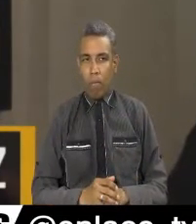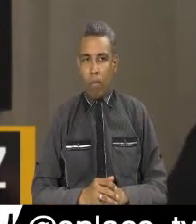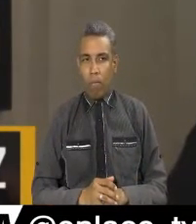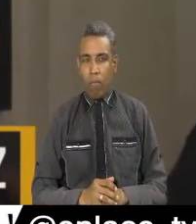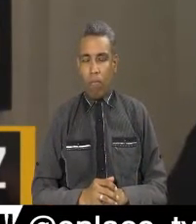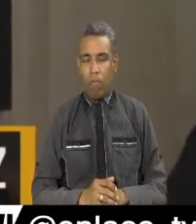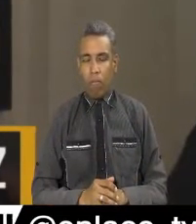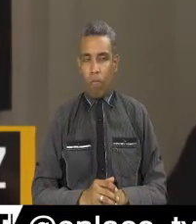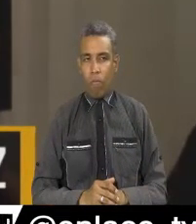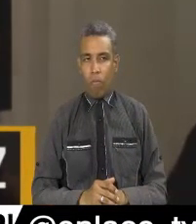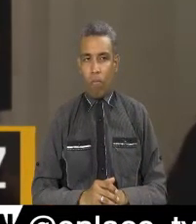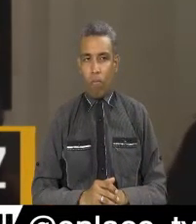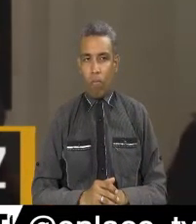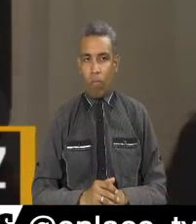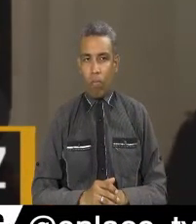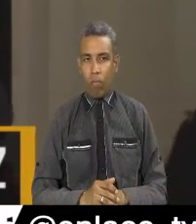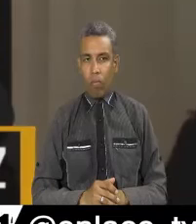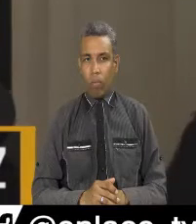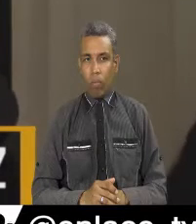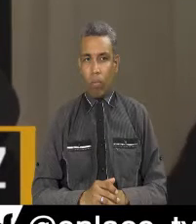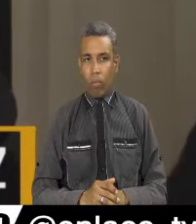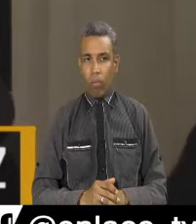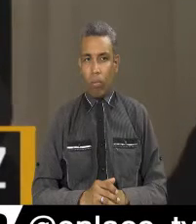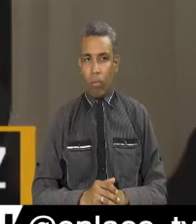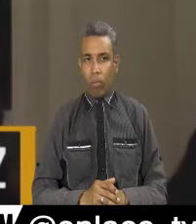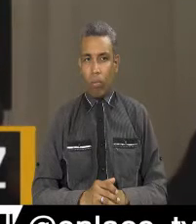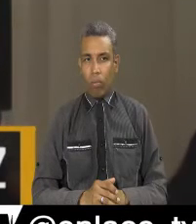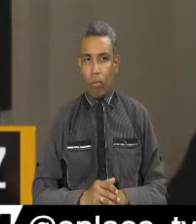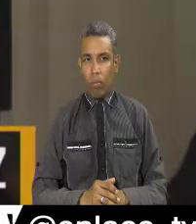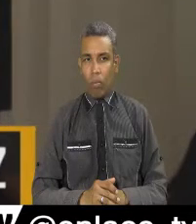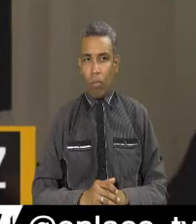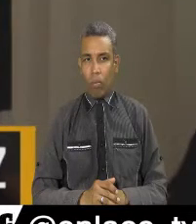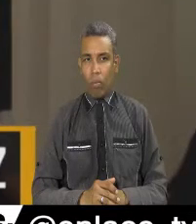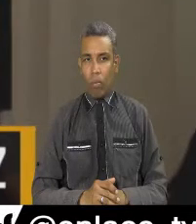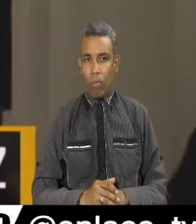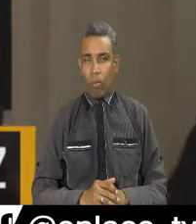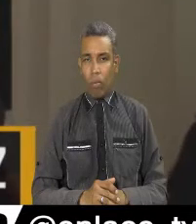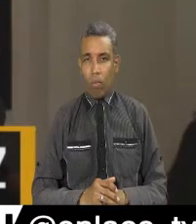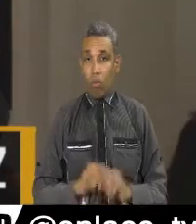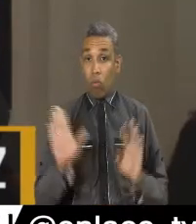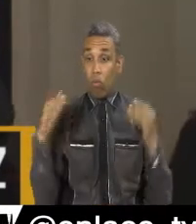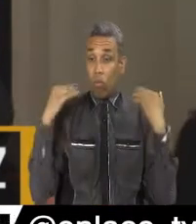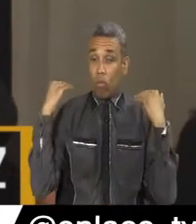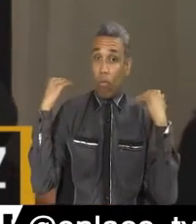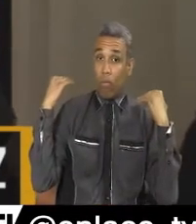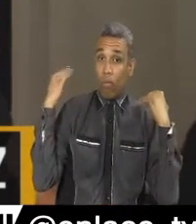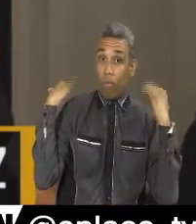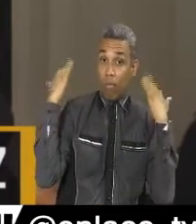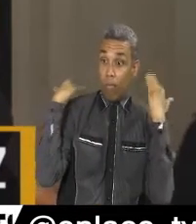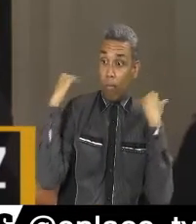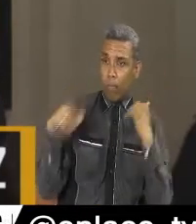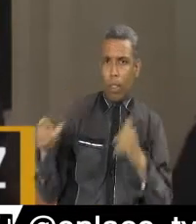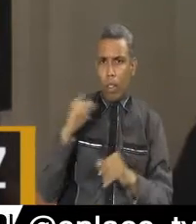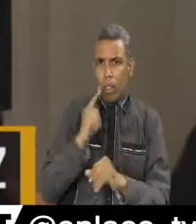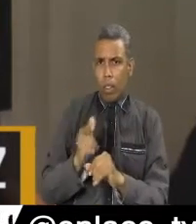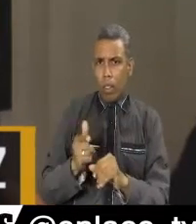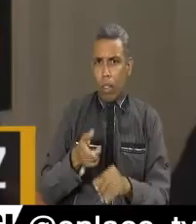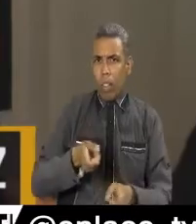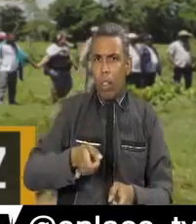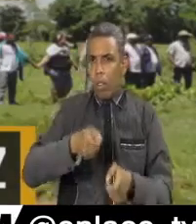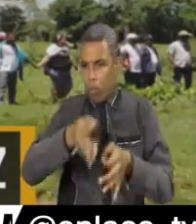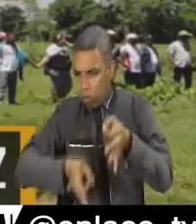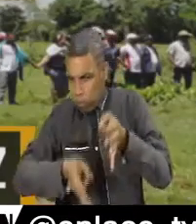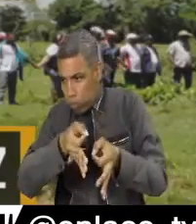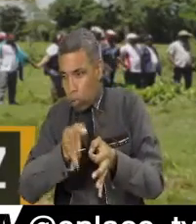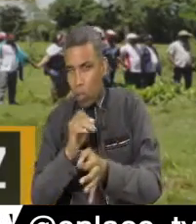establecido en la Constitución Nacional y en el Código General del Proceso, que dice que hay que proteger a los campesinos, que es el sector más débil,